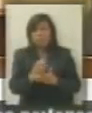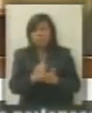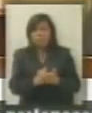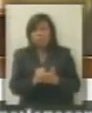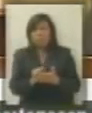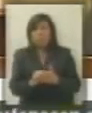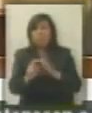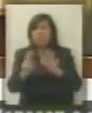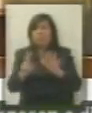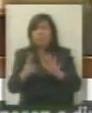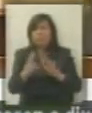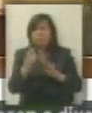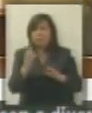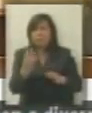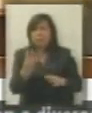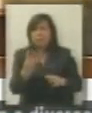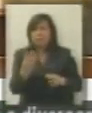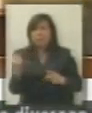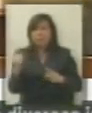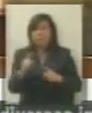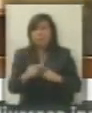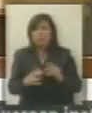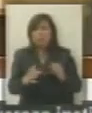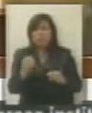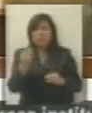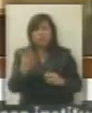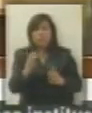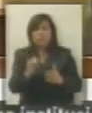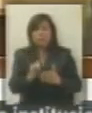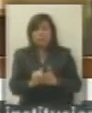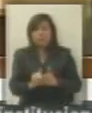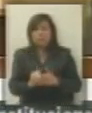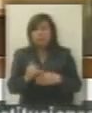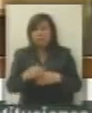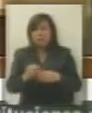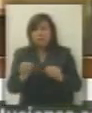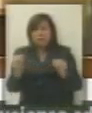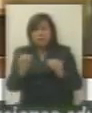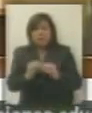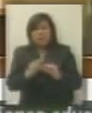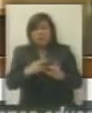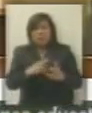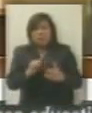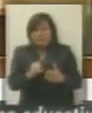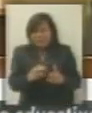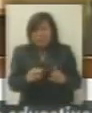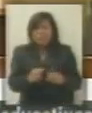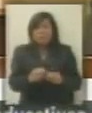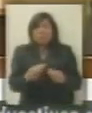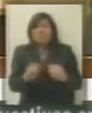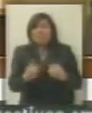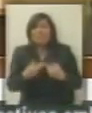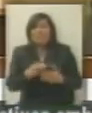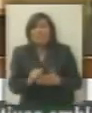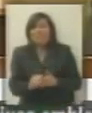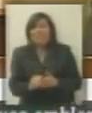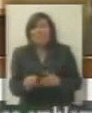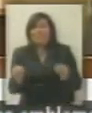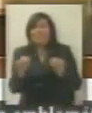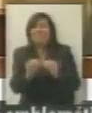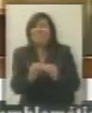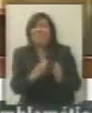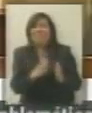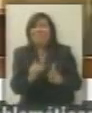de 17.4 a 11.5 en un plazo 7 años menor al establecido.